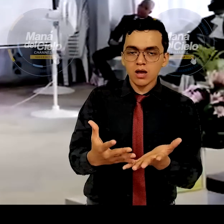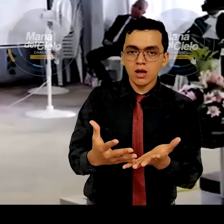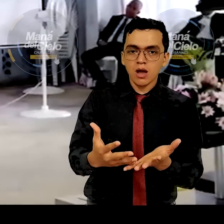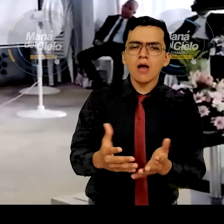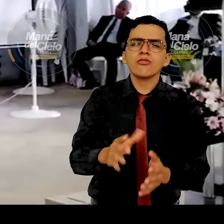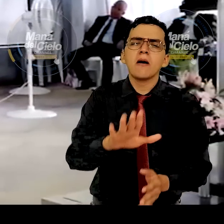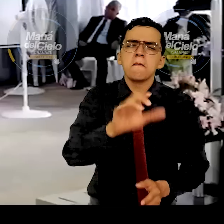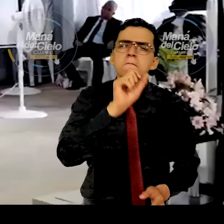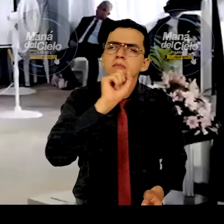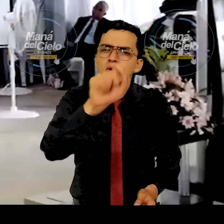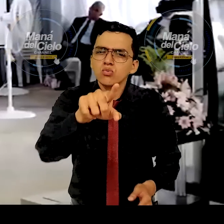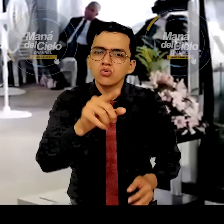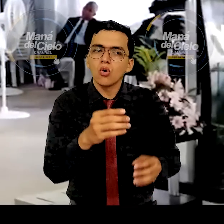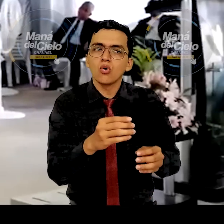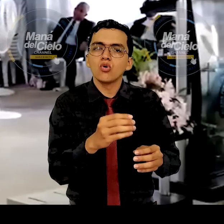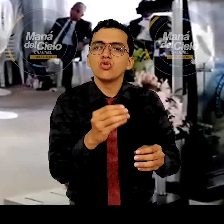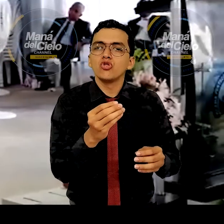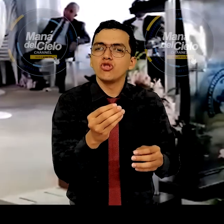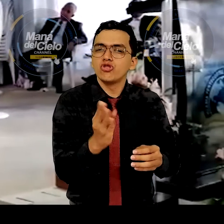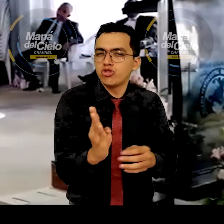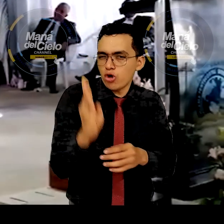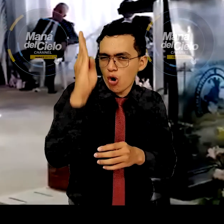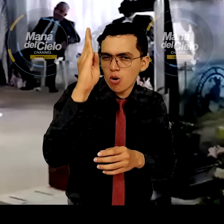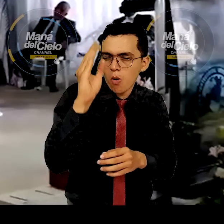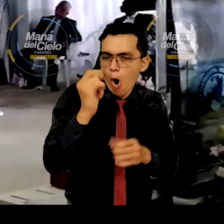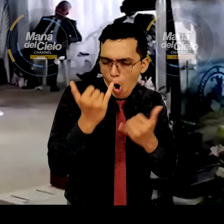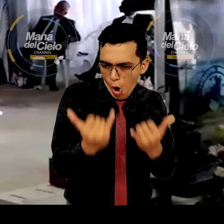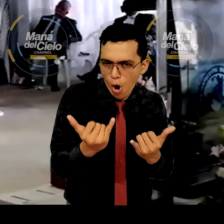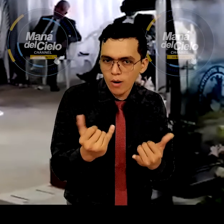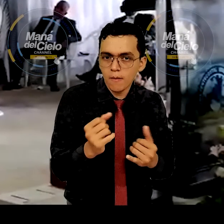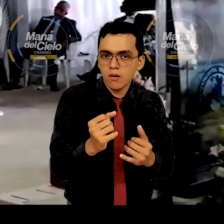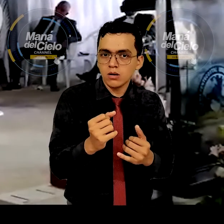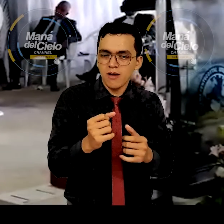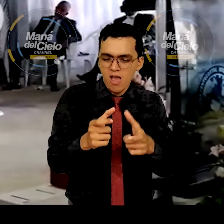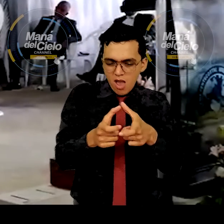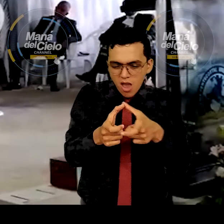Ah, no, pero yo te pregunto, ¿creéis en Dios?